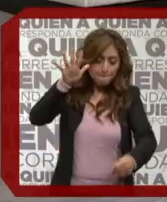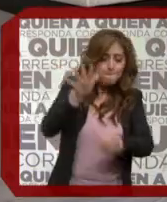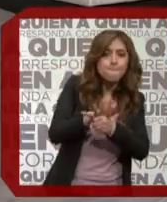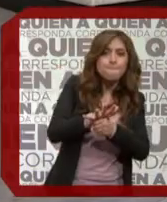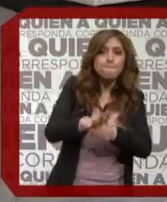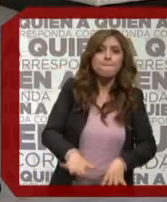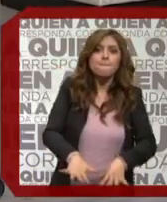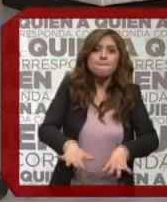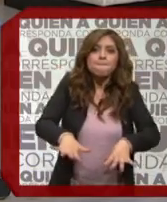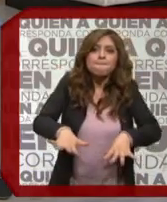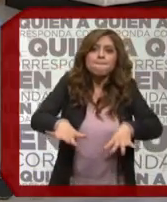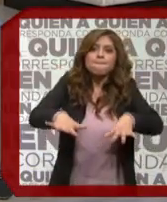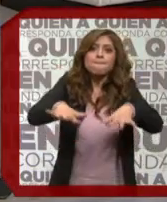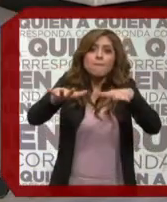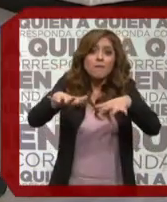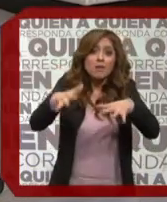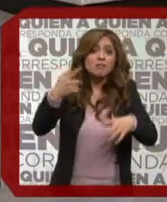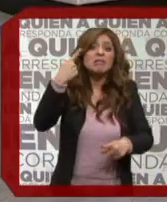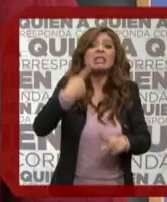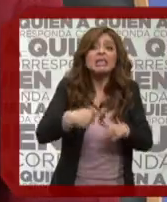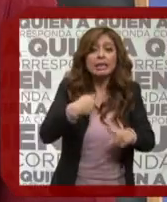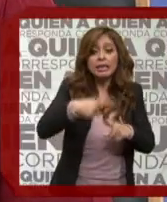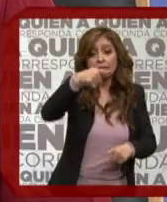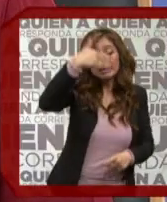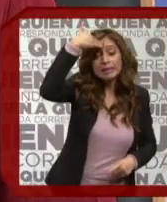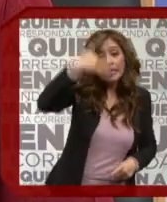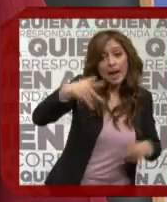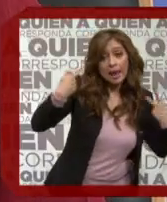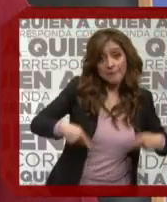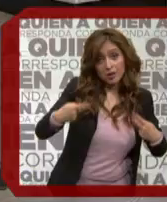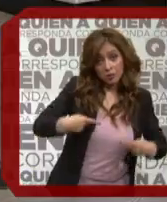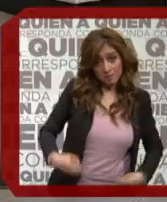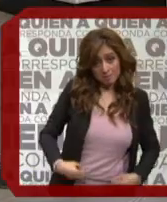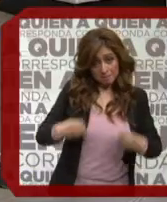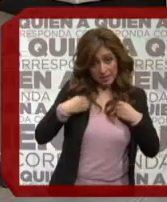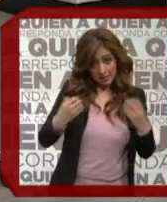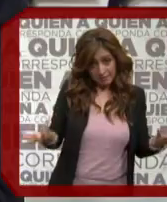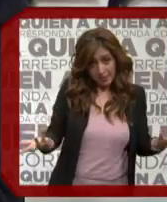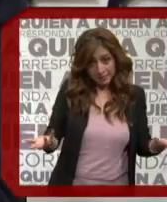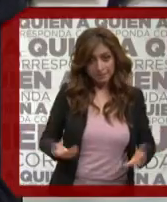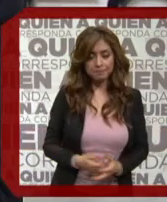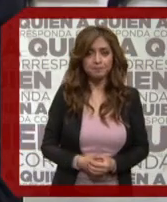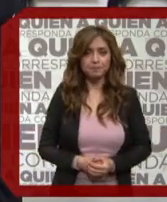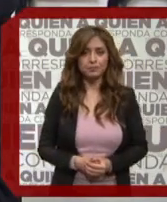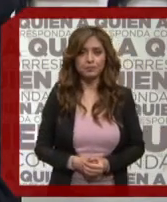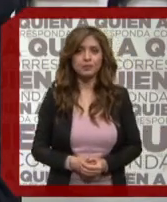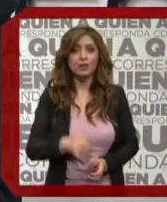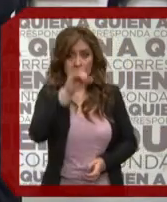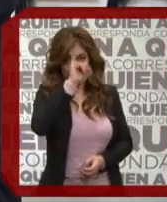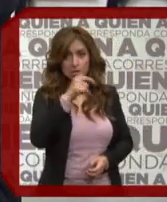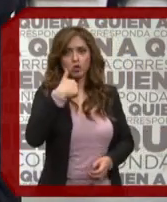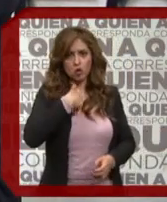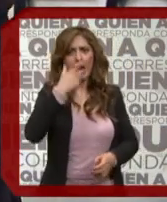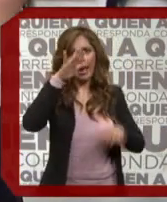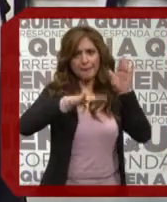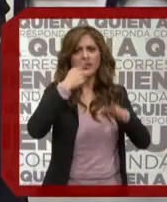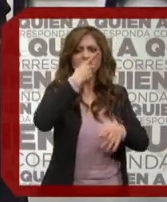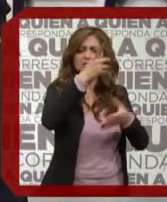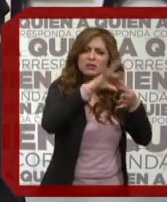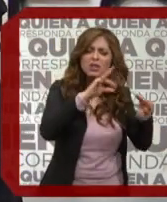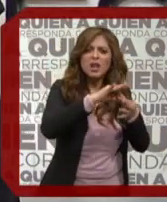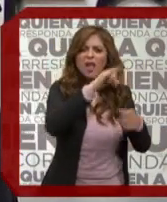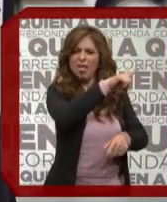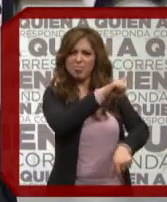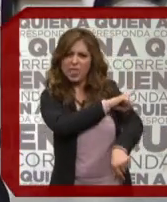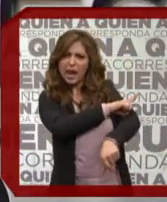drenaje. Eso lo tiene que saber también los ciudadan. Fíjate que esto es una cuestión donde yo peleo mucho contra los ciudadanos en el sentido de la delegación